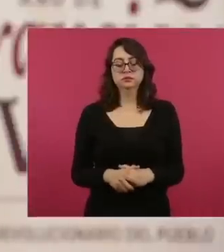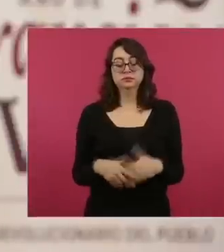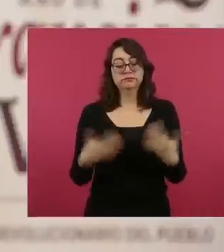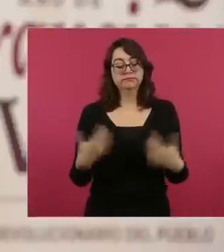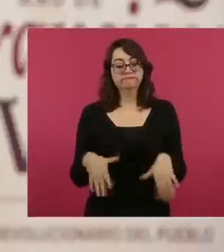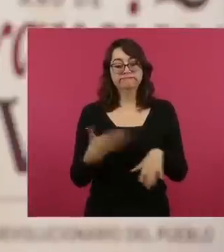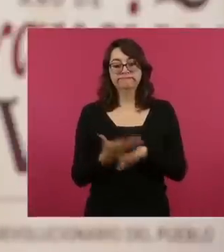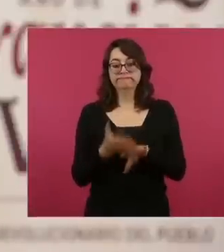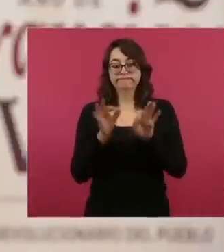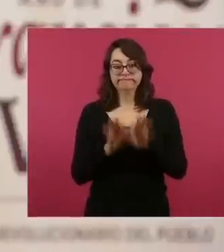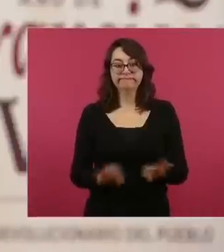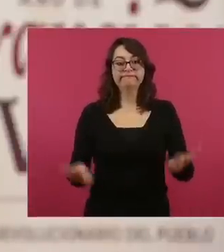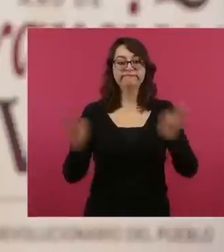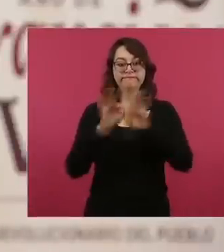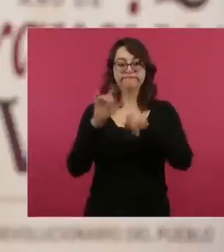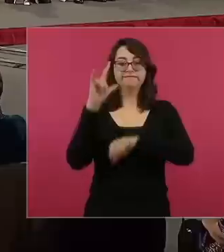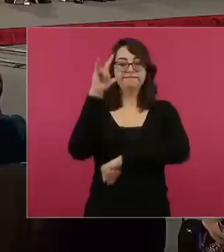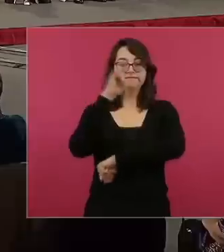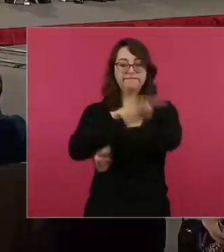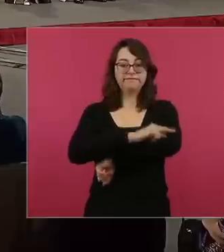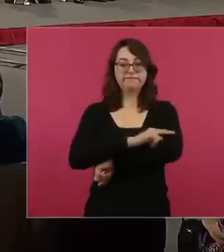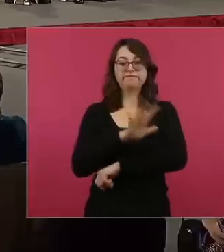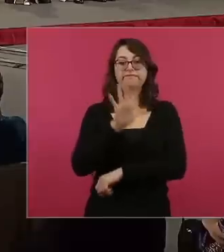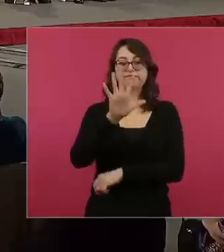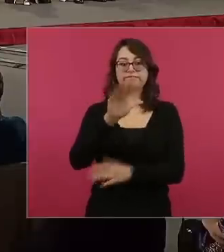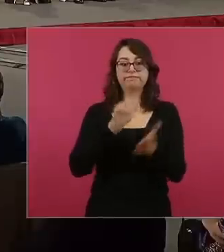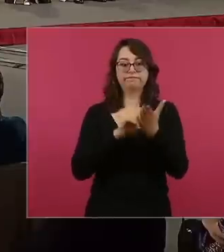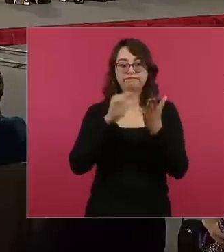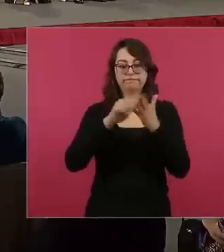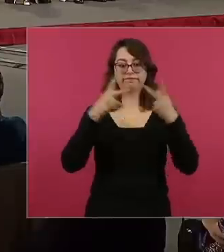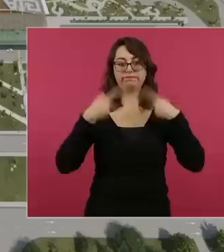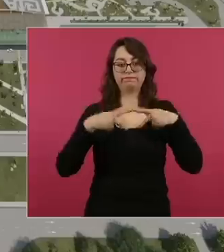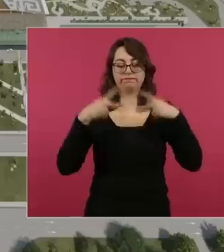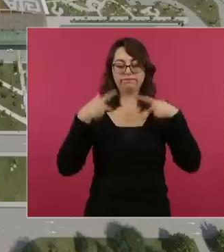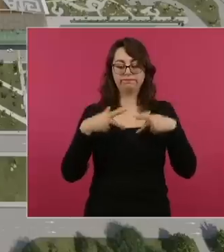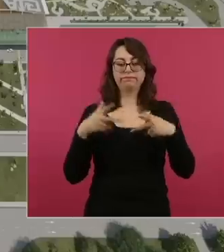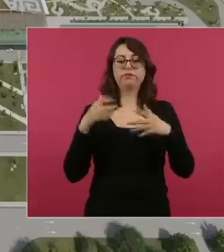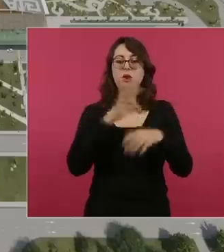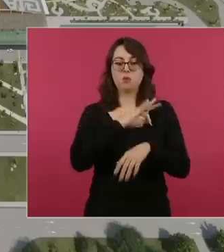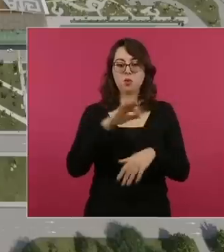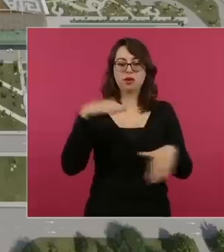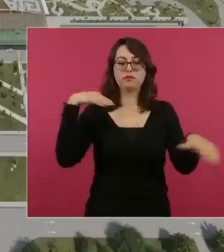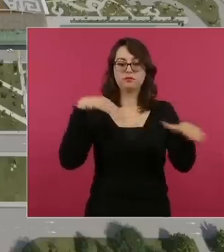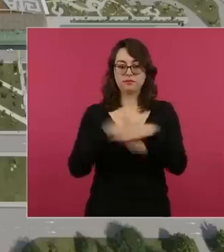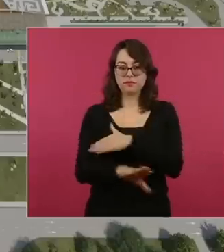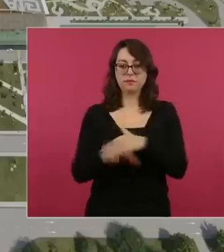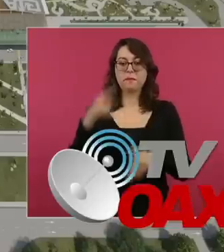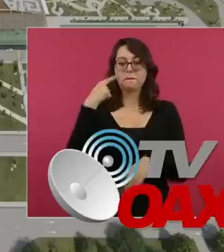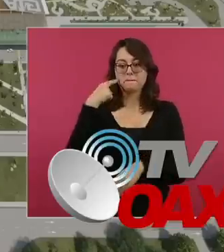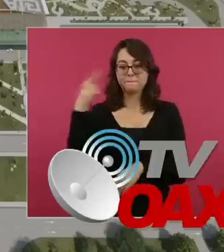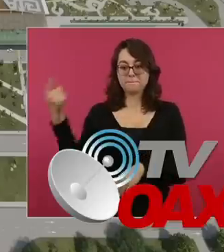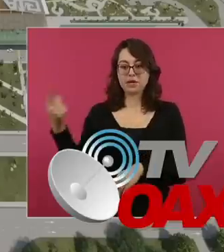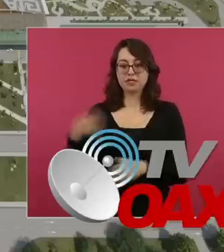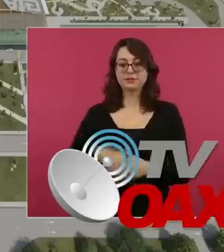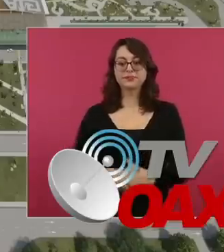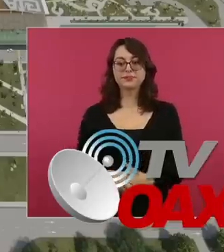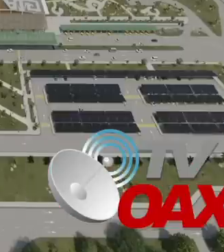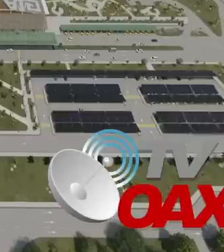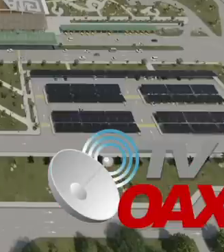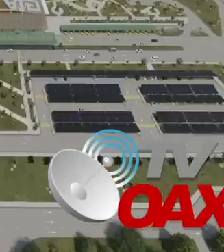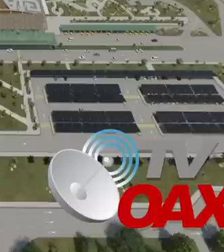Fundamentalmente se trata de un aeropuerto con una capacidad de cinco millones de pasajeros anuales y una pista de tres mil setecientos